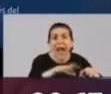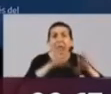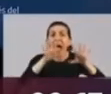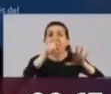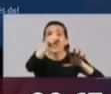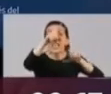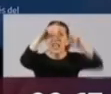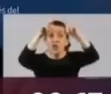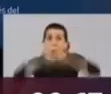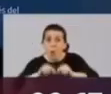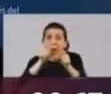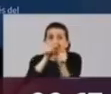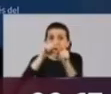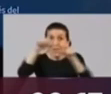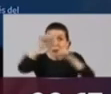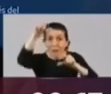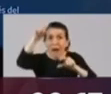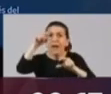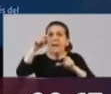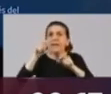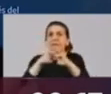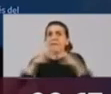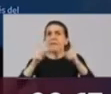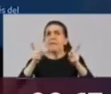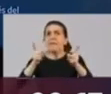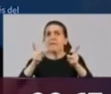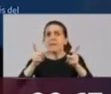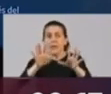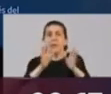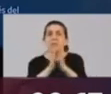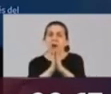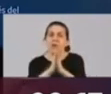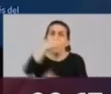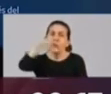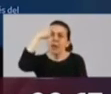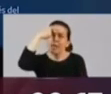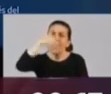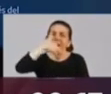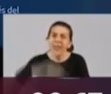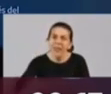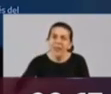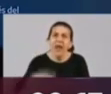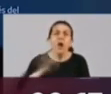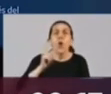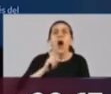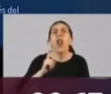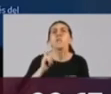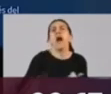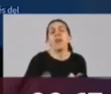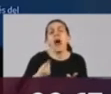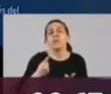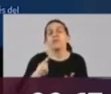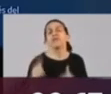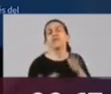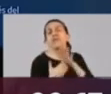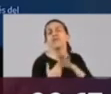no crezcan, yo les pido por favor que entiendan que esto no es ni un acto de autoritarismo,